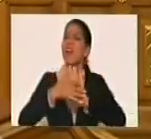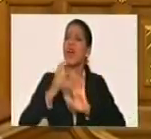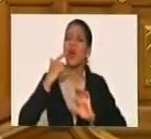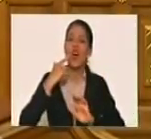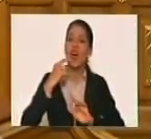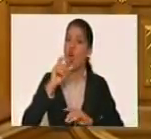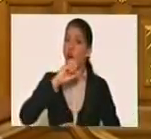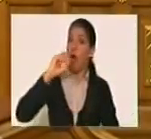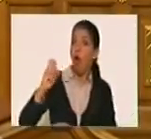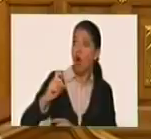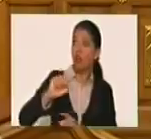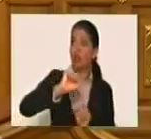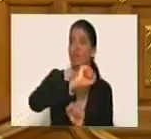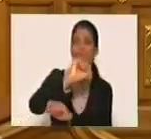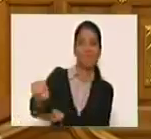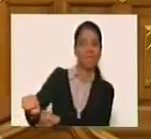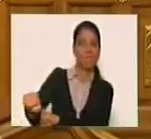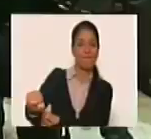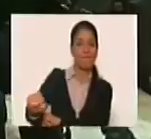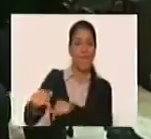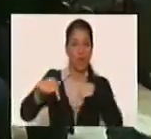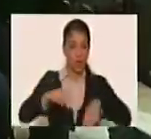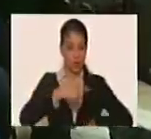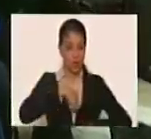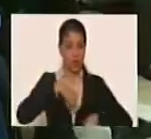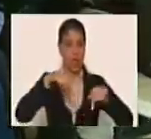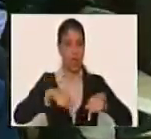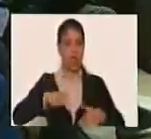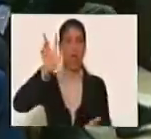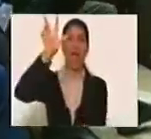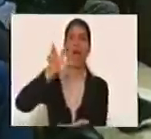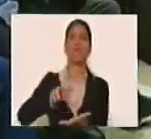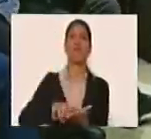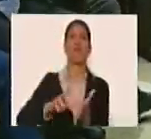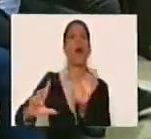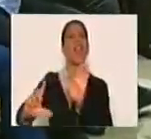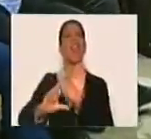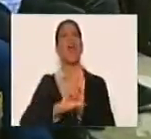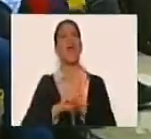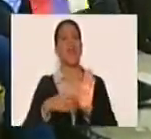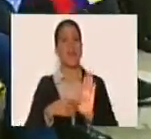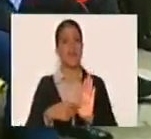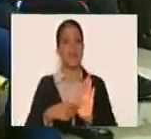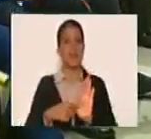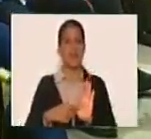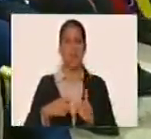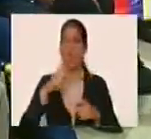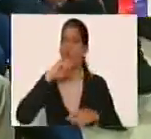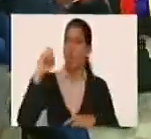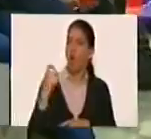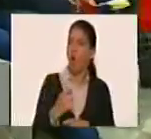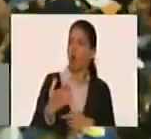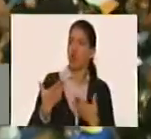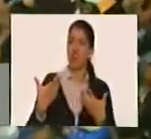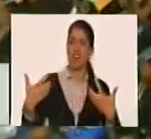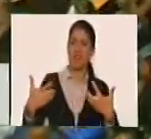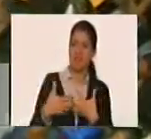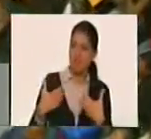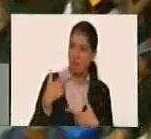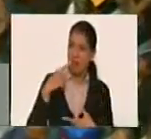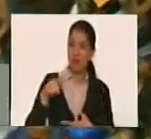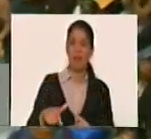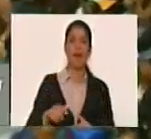Asamblea Constituyente aprobaba la ley contra el odio por la convivencia pacífica y por